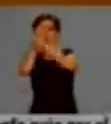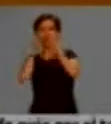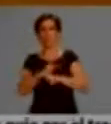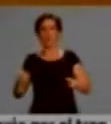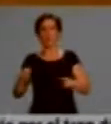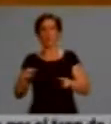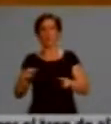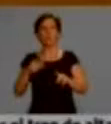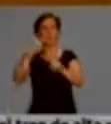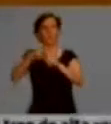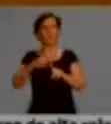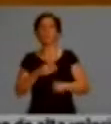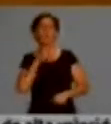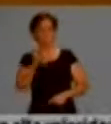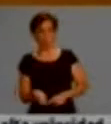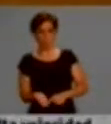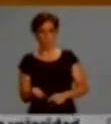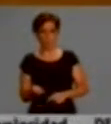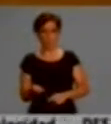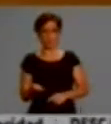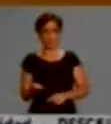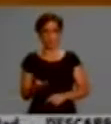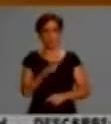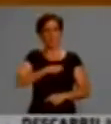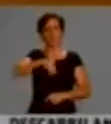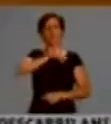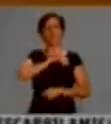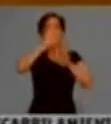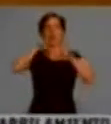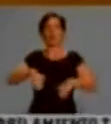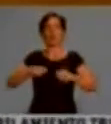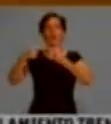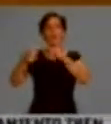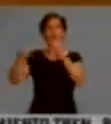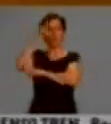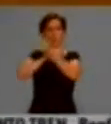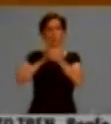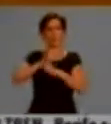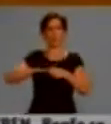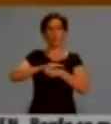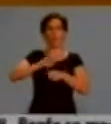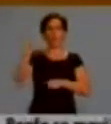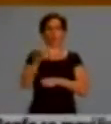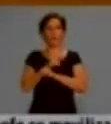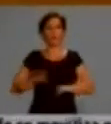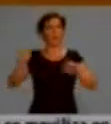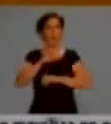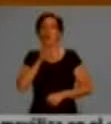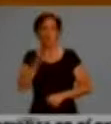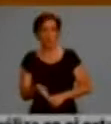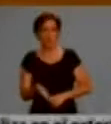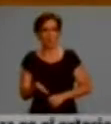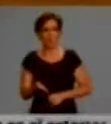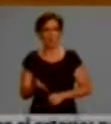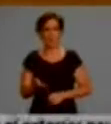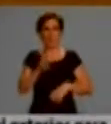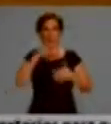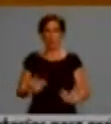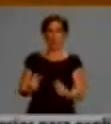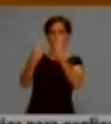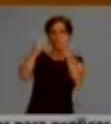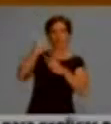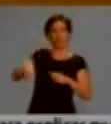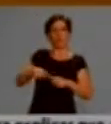internacionales? ¿Por qué España está dejando de ser un sobresalto en la eurozona? ¿Qué ven hoy en nosotros que no vieran hace un